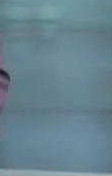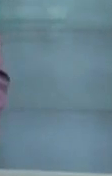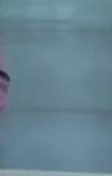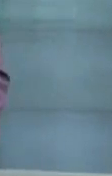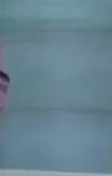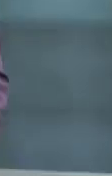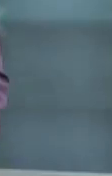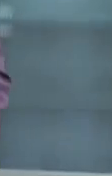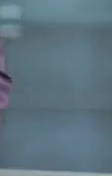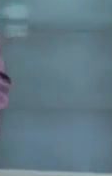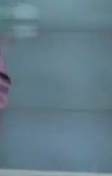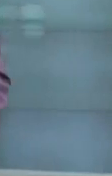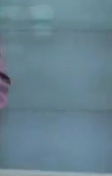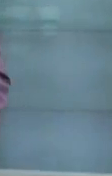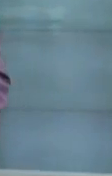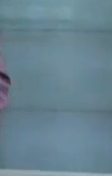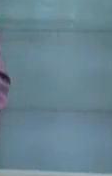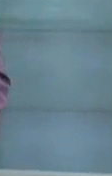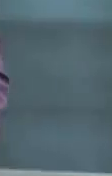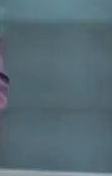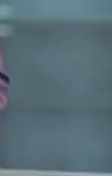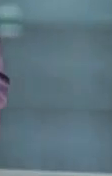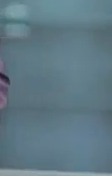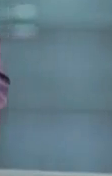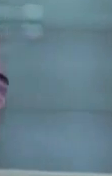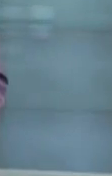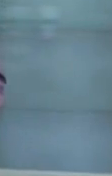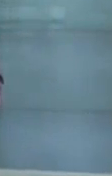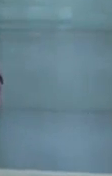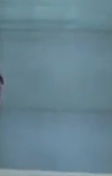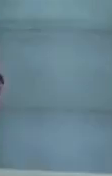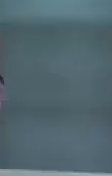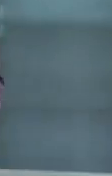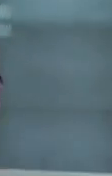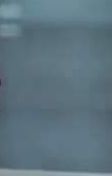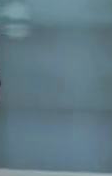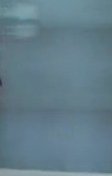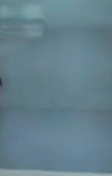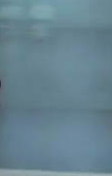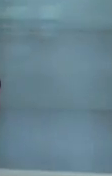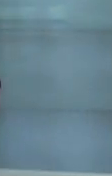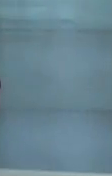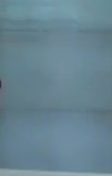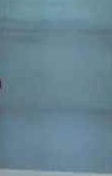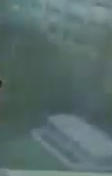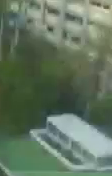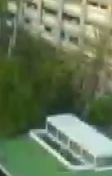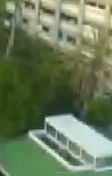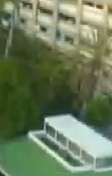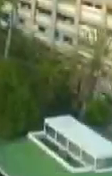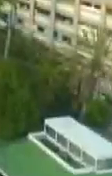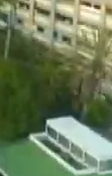A esta hora nos enlazamos con la actividad del presidente de la República Bolivariana de Venezuela, Nicolás Maduro.